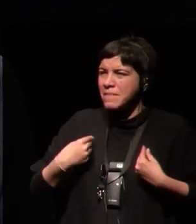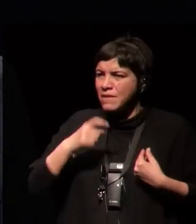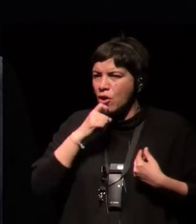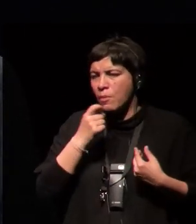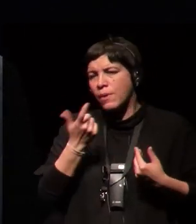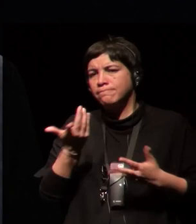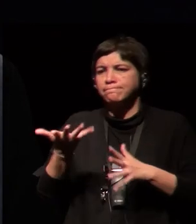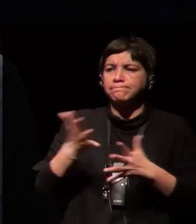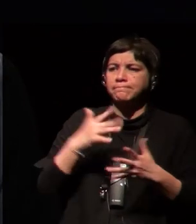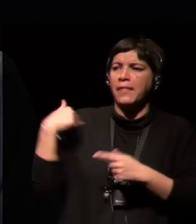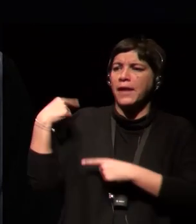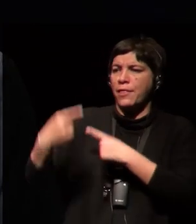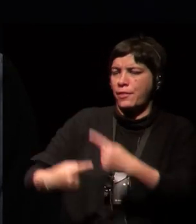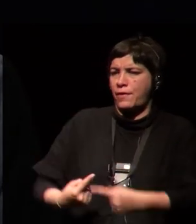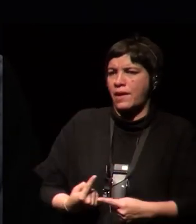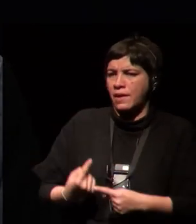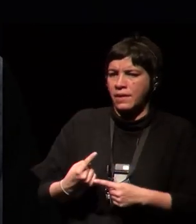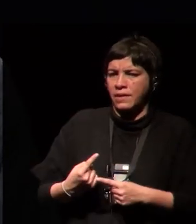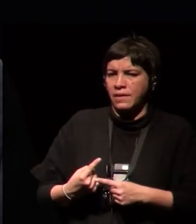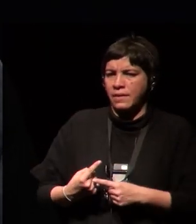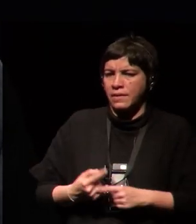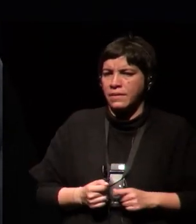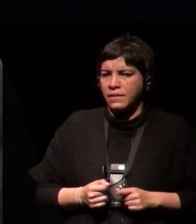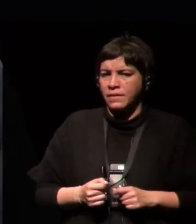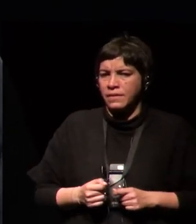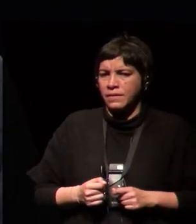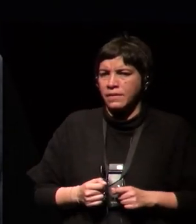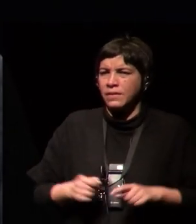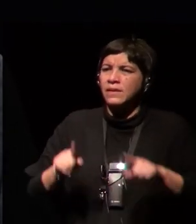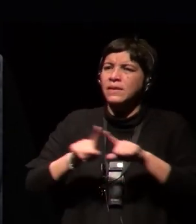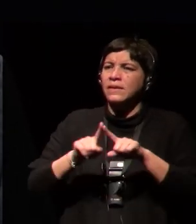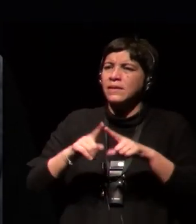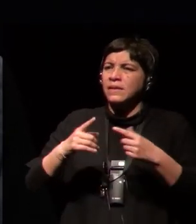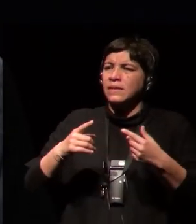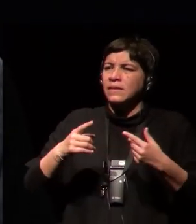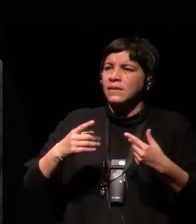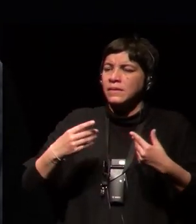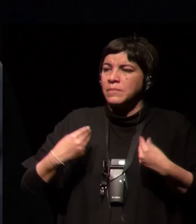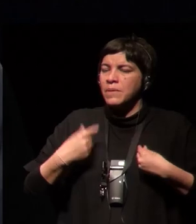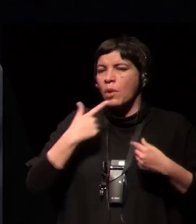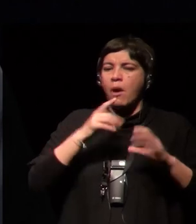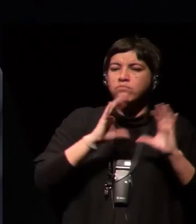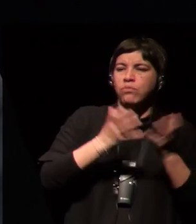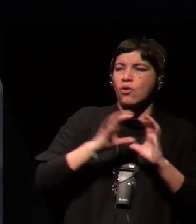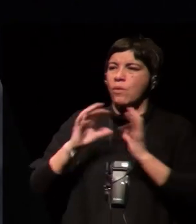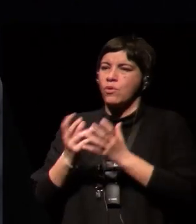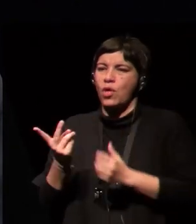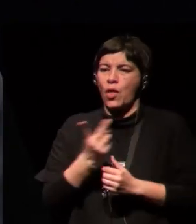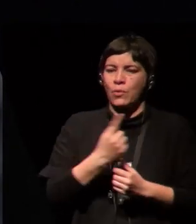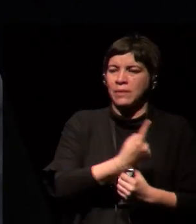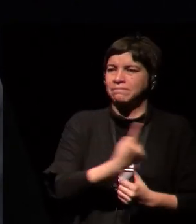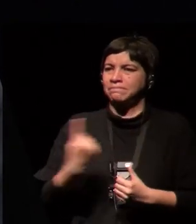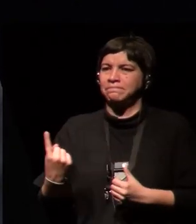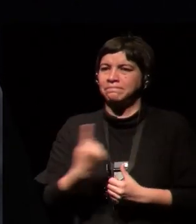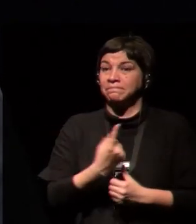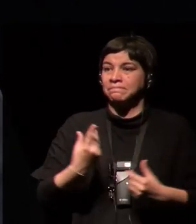misión, viviendo entre esos dos mundos. Su vida es